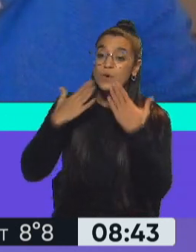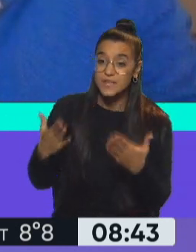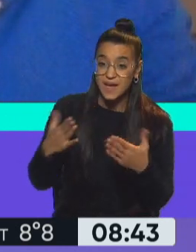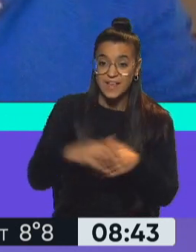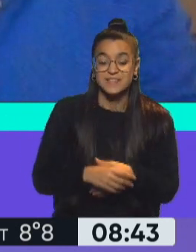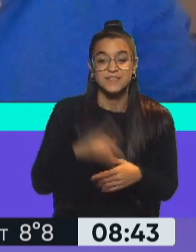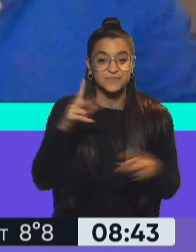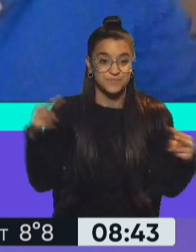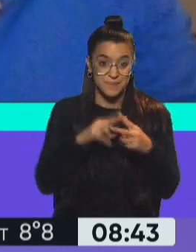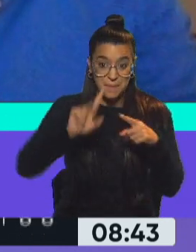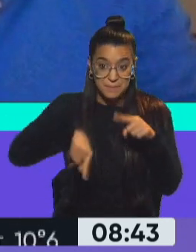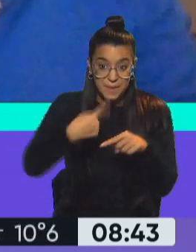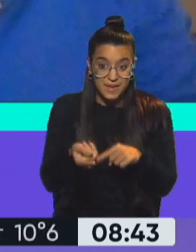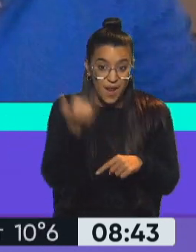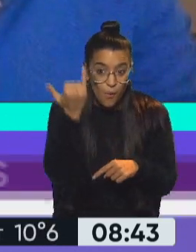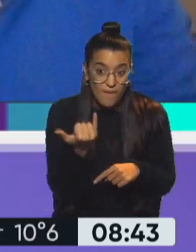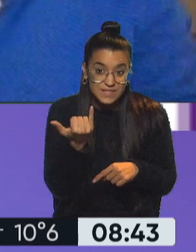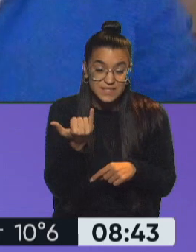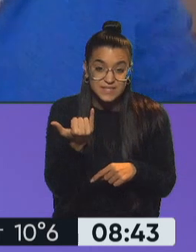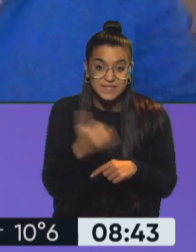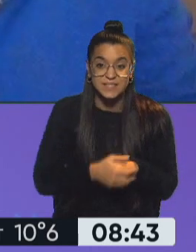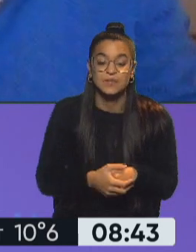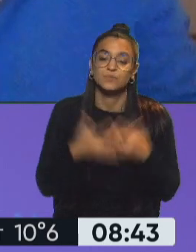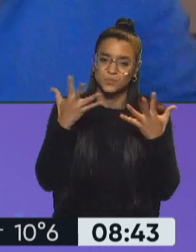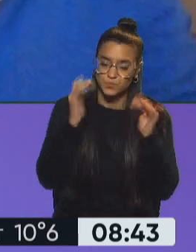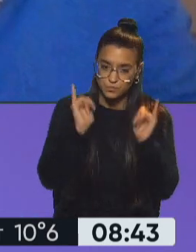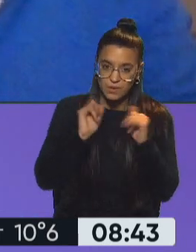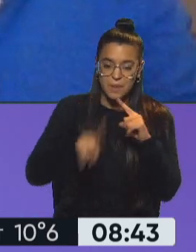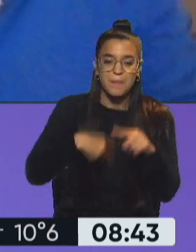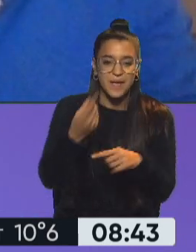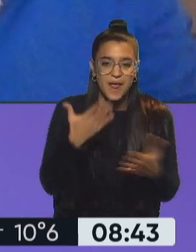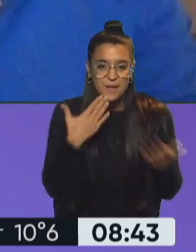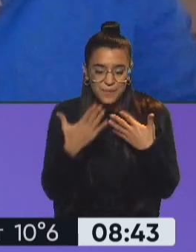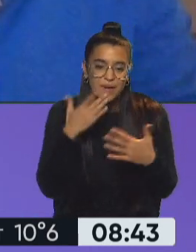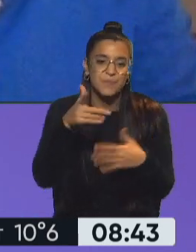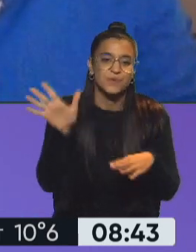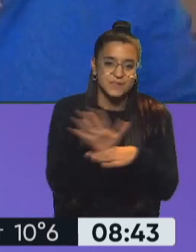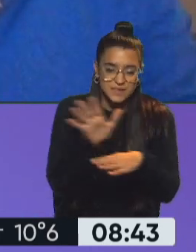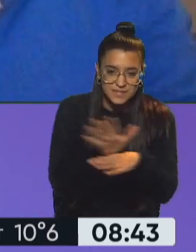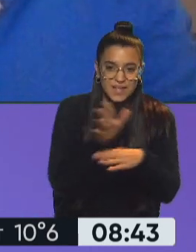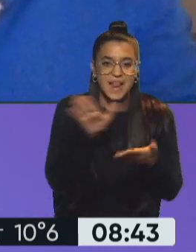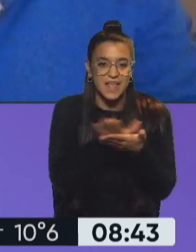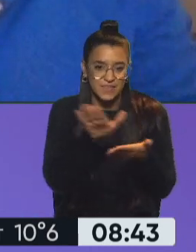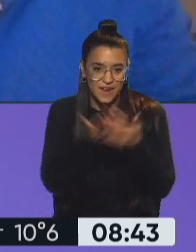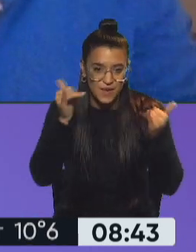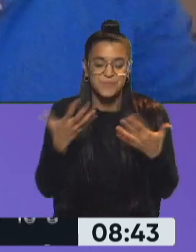gracias y vamos a encontrarnos mañana jueves. Por supuesto, mañana hablaremos mucho de cine y de algunos estrenos que tenemos. Claro que sí, a ustedes.